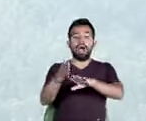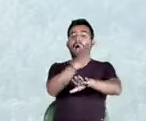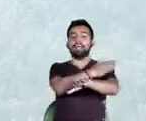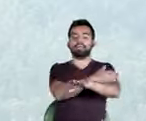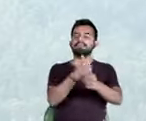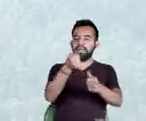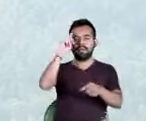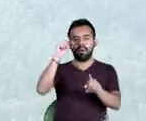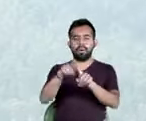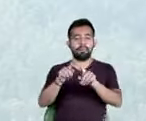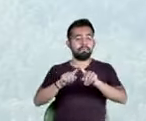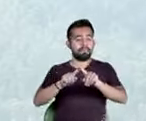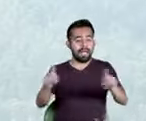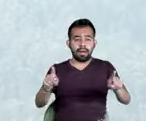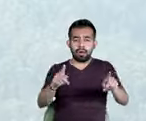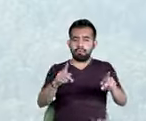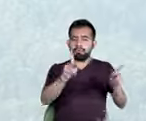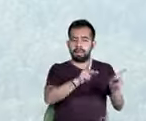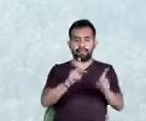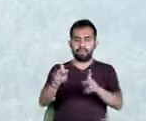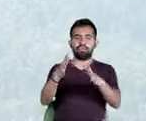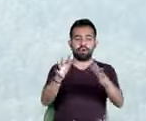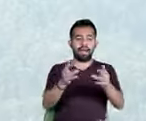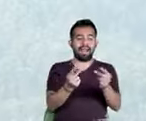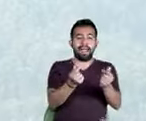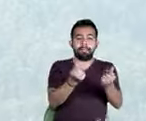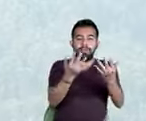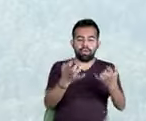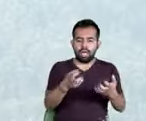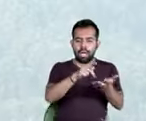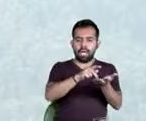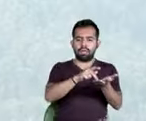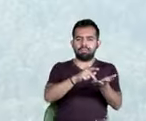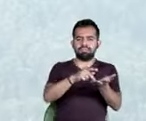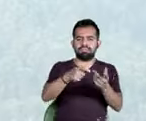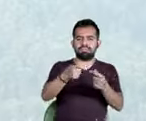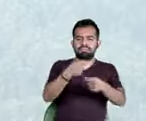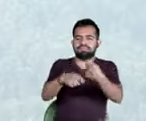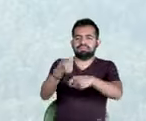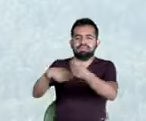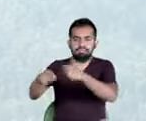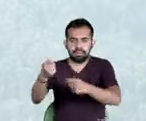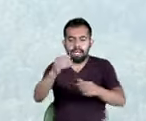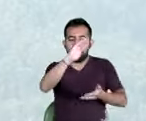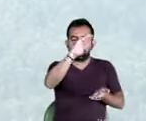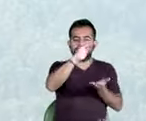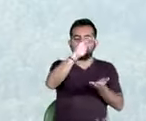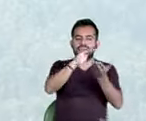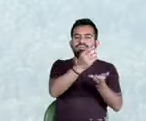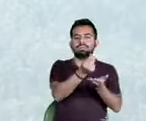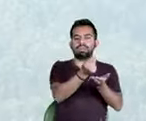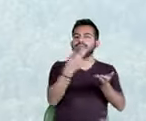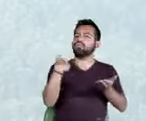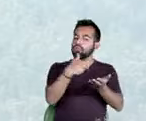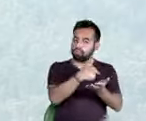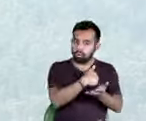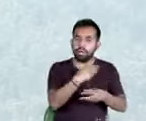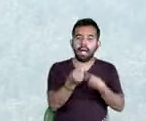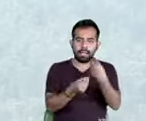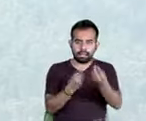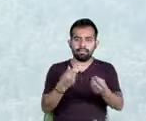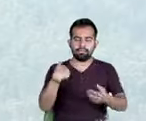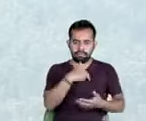no estaban planificados y lo que han querido con eso es disminuir la falta de ejecución presupuestaria, seremos con el